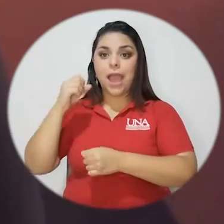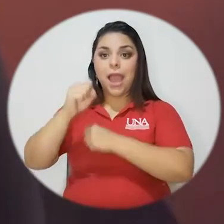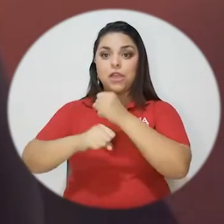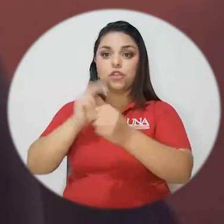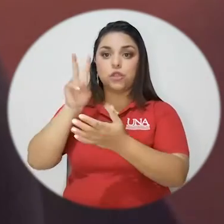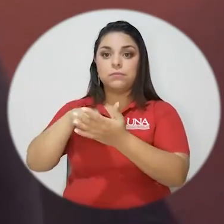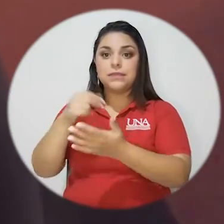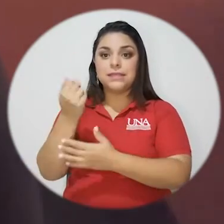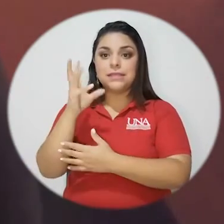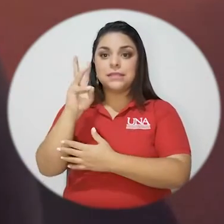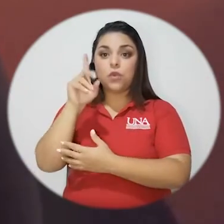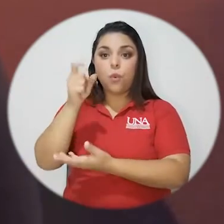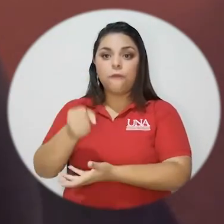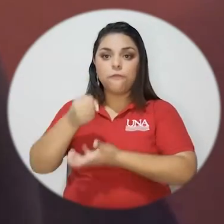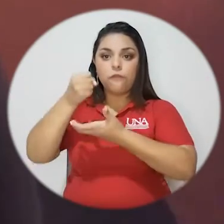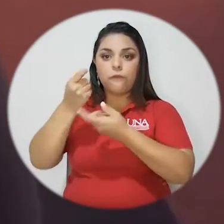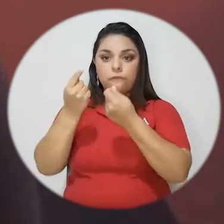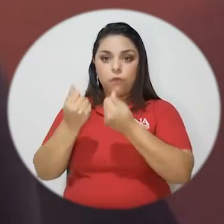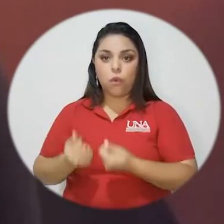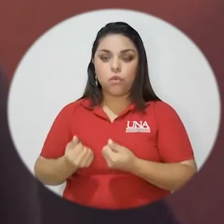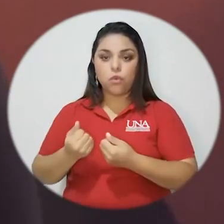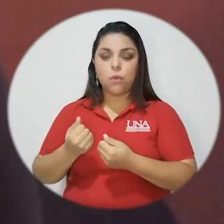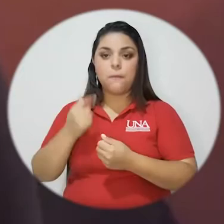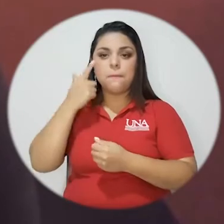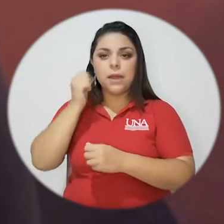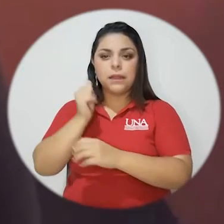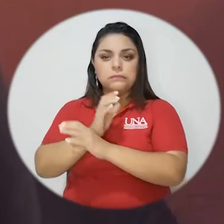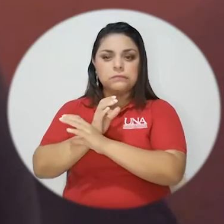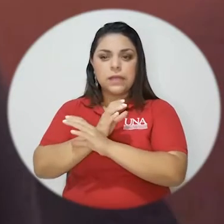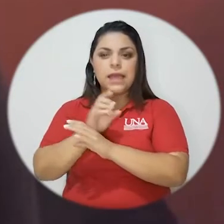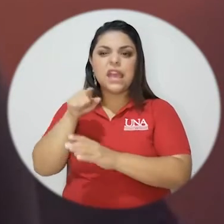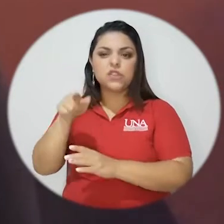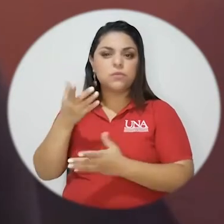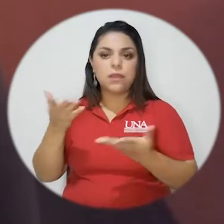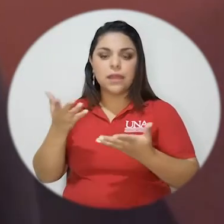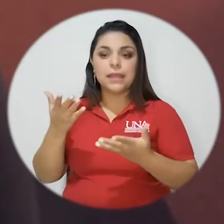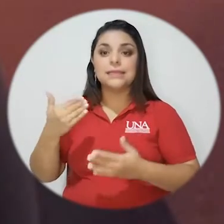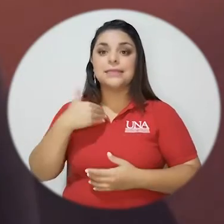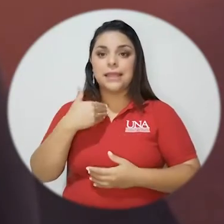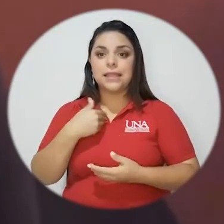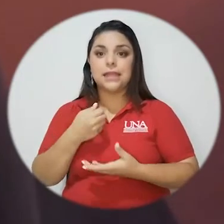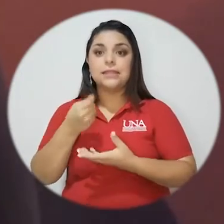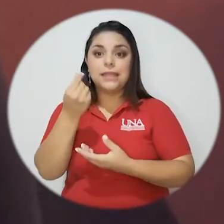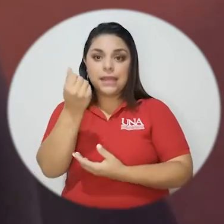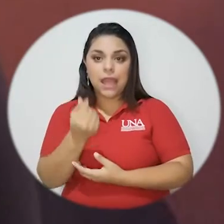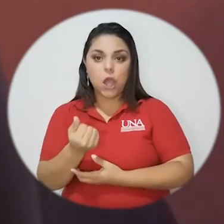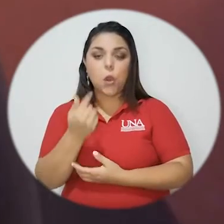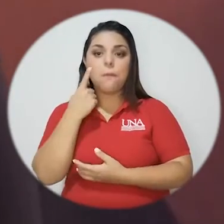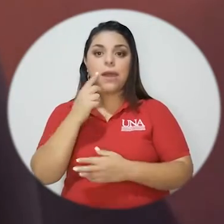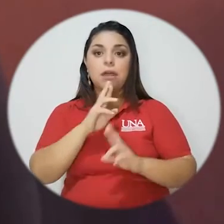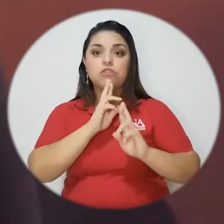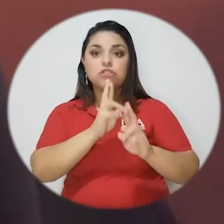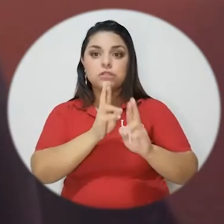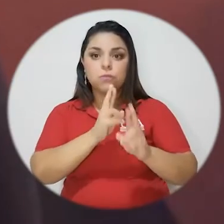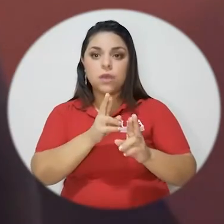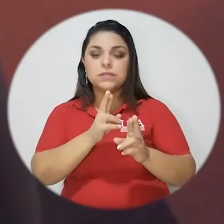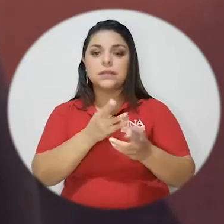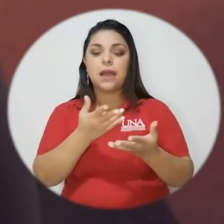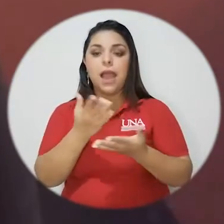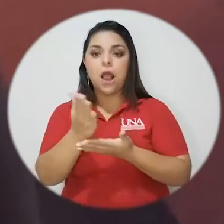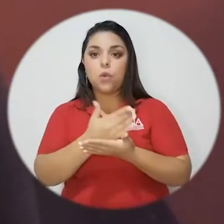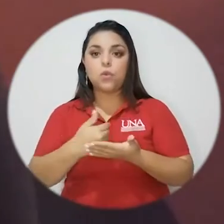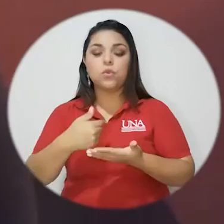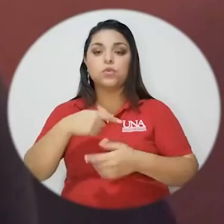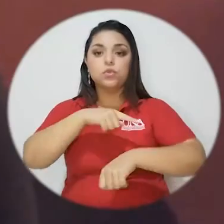el año 2016 con un fondo de contingencias, el cual tiene como finalidad prever de recursos para la gestión de operaciones de